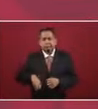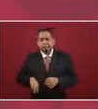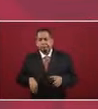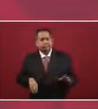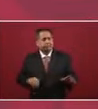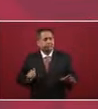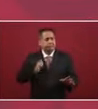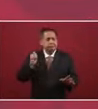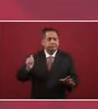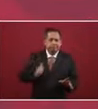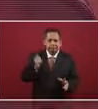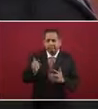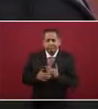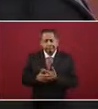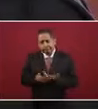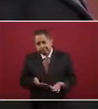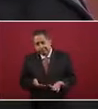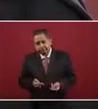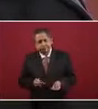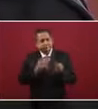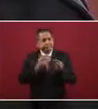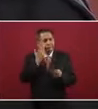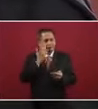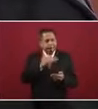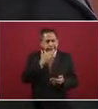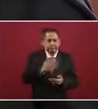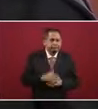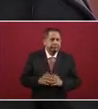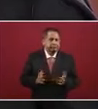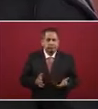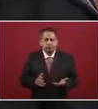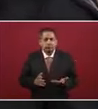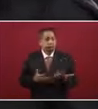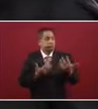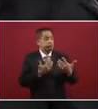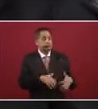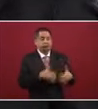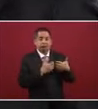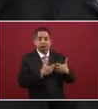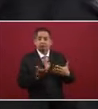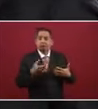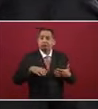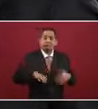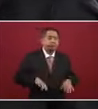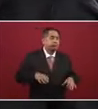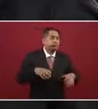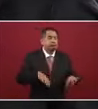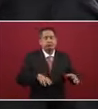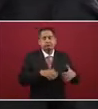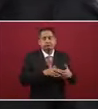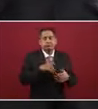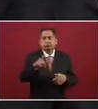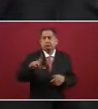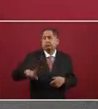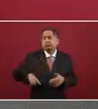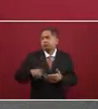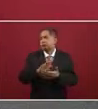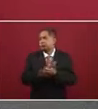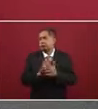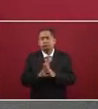están haciendo negocio, están lucrando las empresas, el gobierno